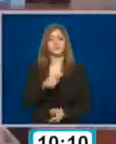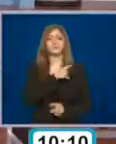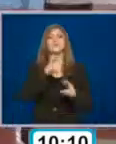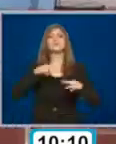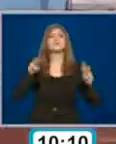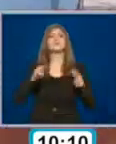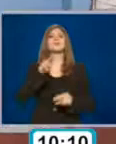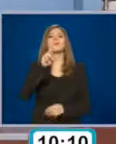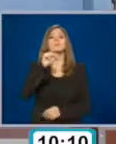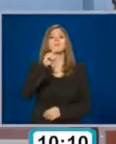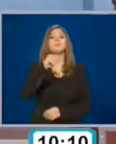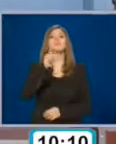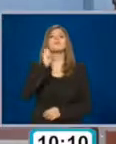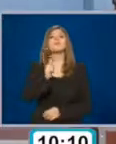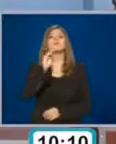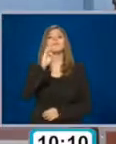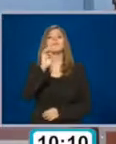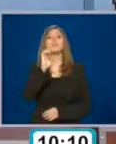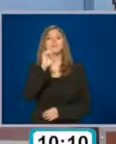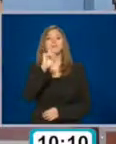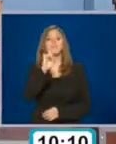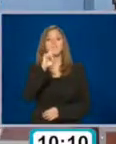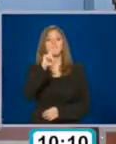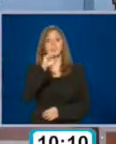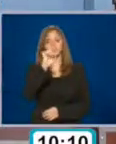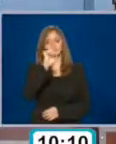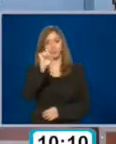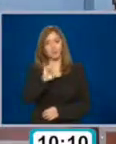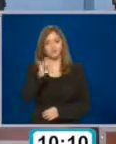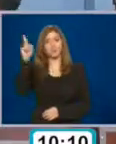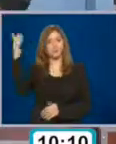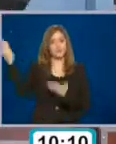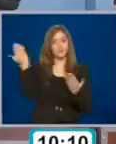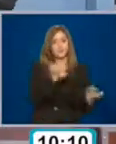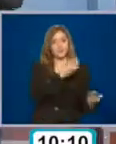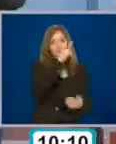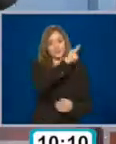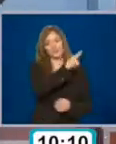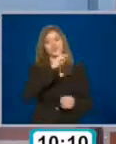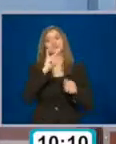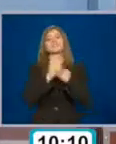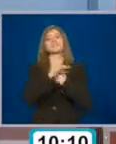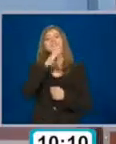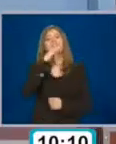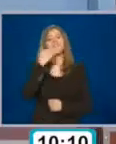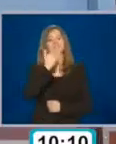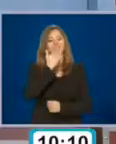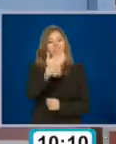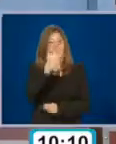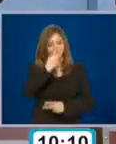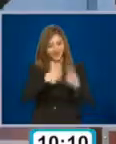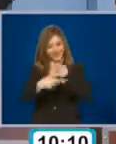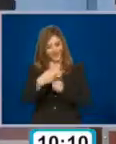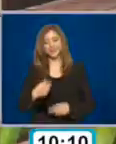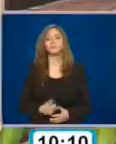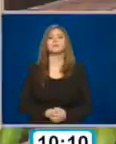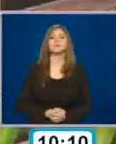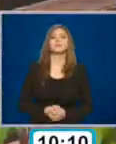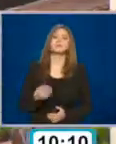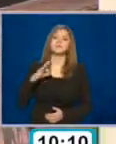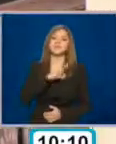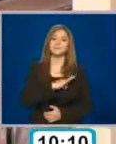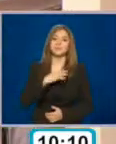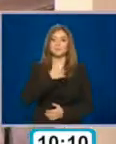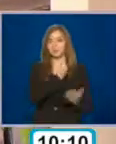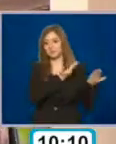Urbana esta mañana con Fede Rose desde Chile. ¿Cómo estás? Bienvenido a tus Bien, ciudades. muy feliz de estar hoy día con ustedes.